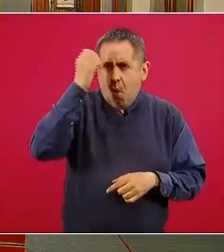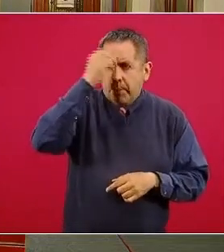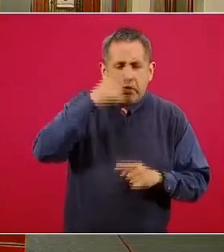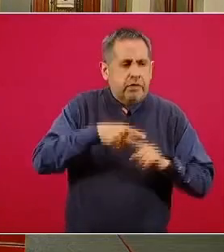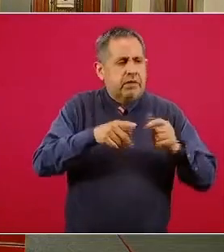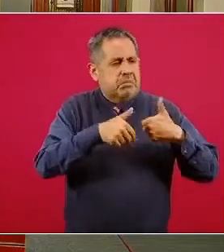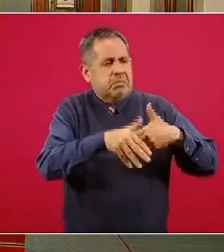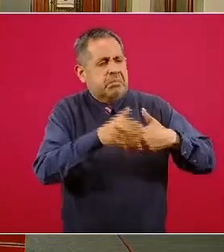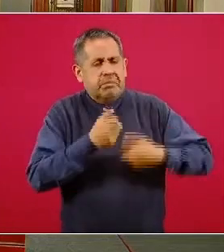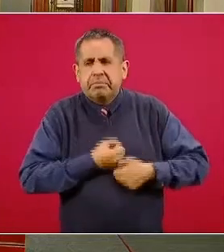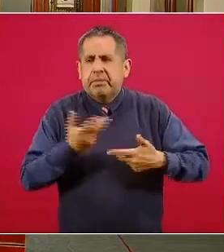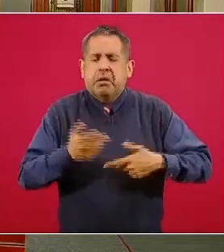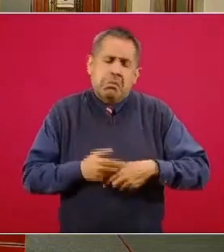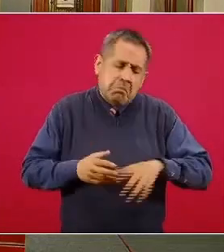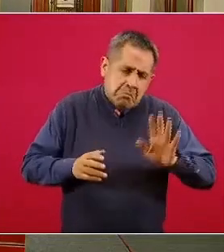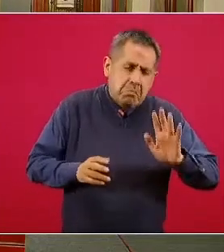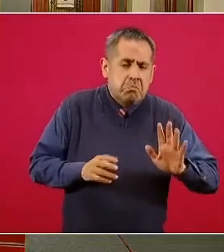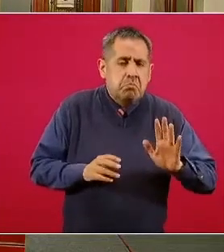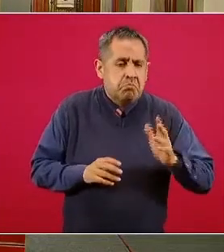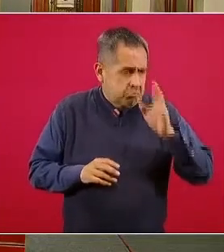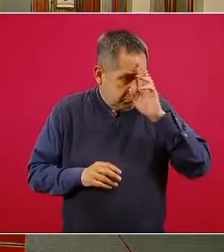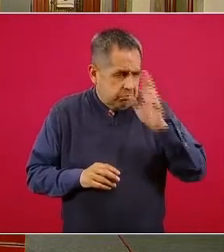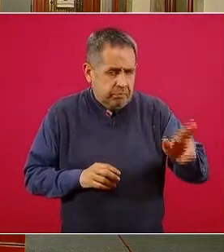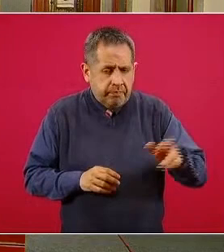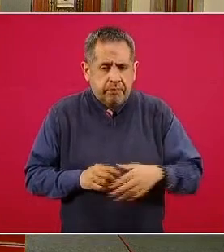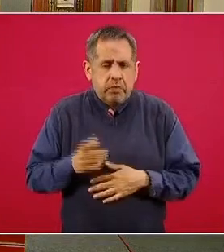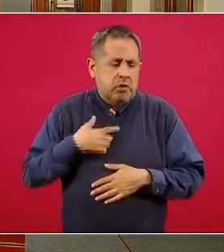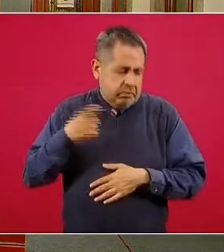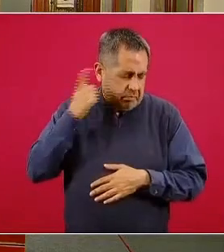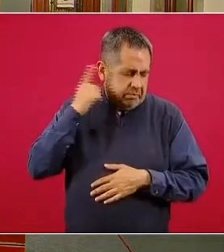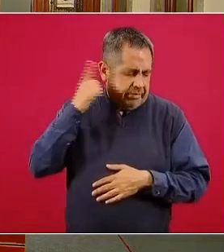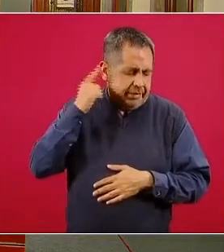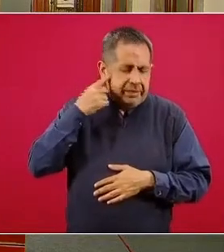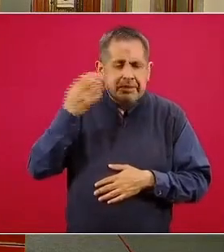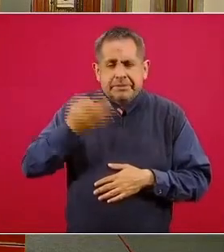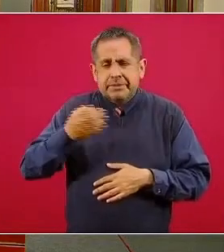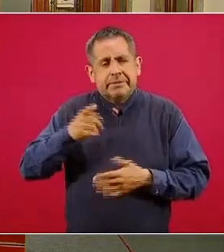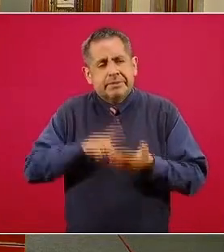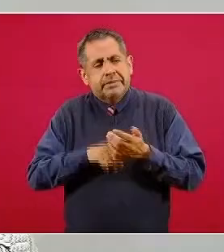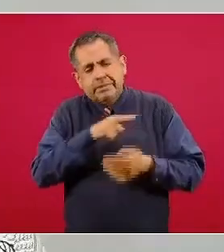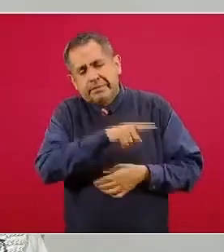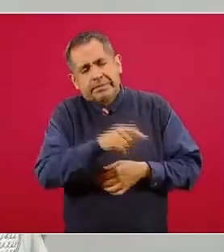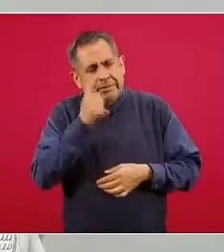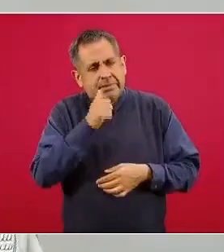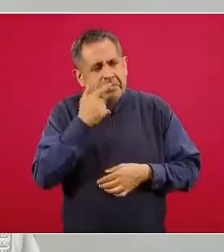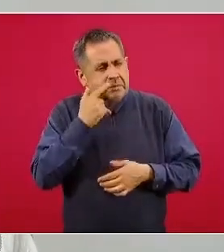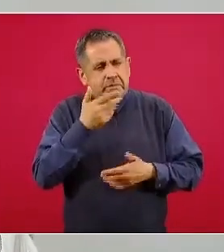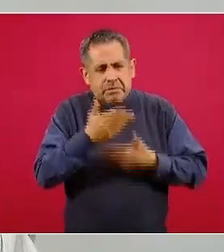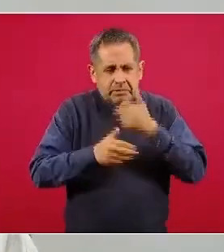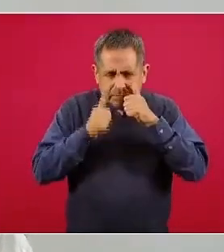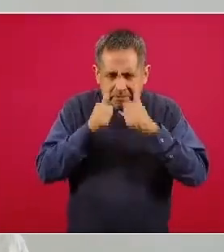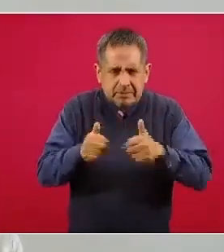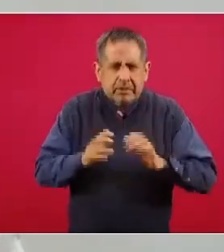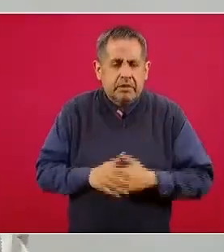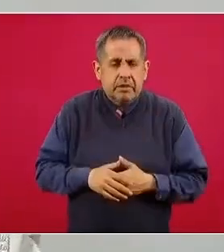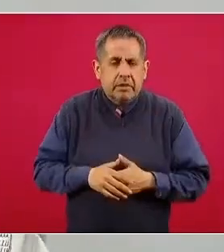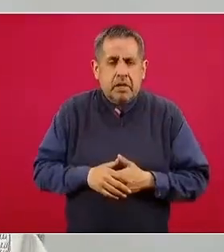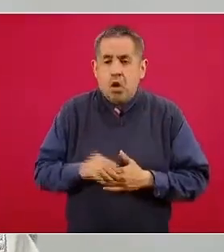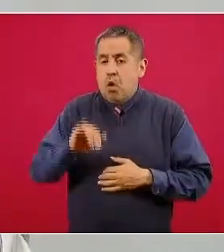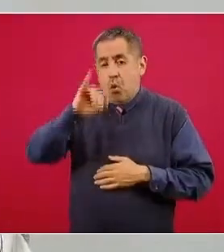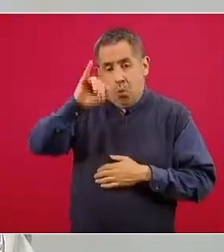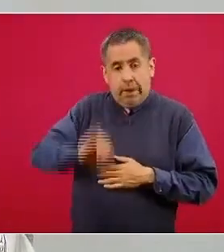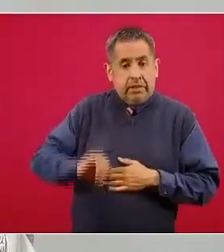manifestaciones y desde luego que oímos todos los casos y los atendemos. Estas reuniones